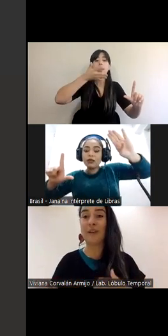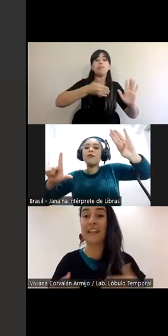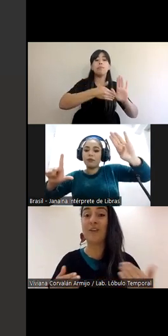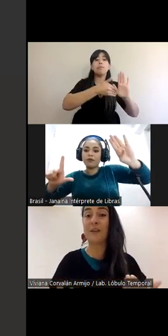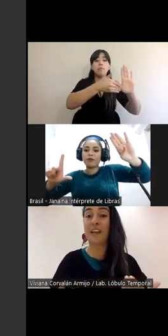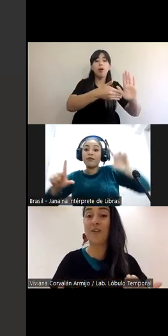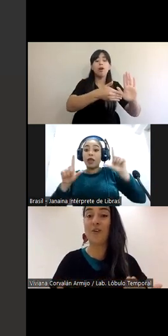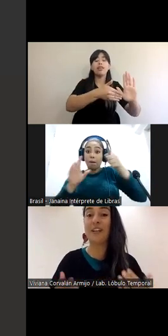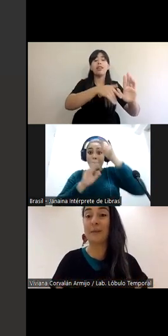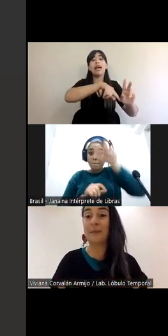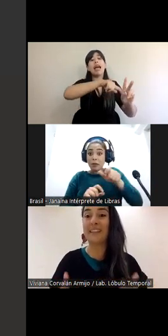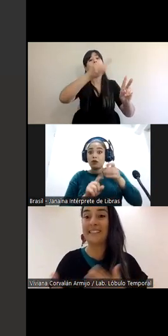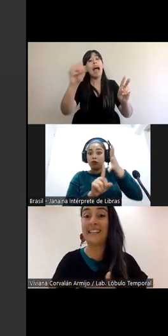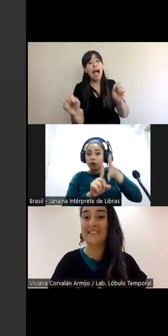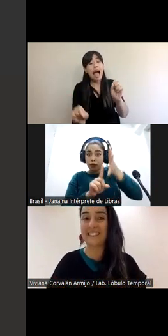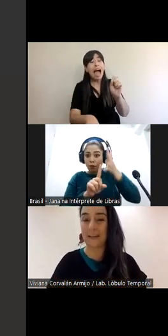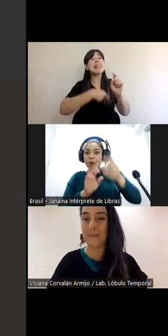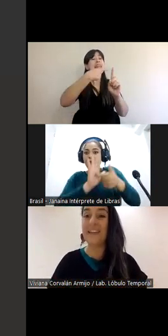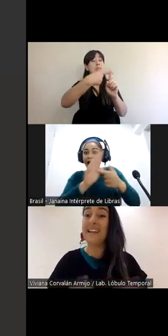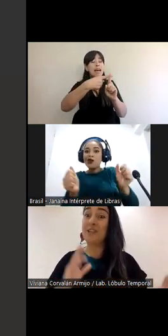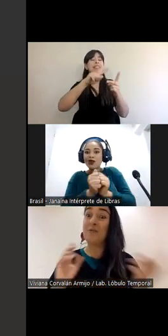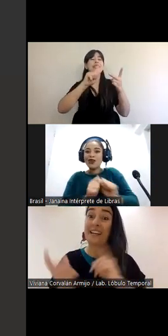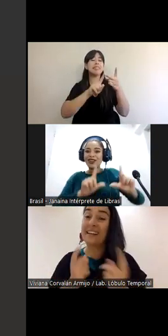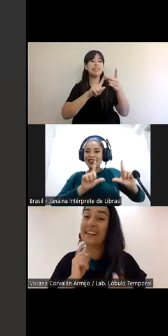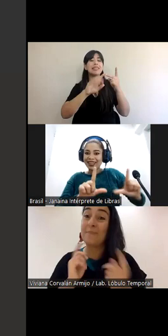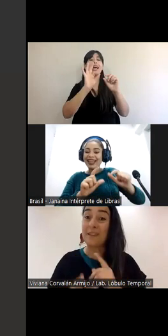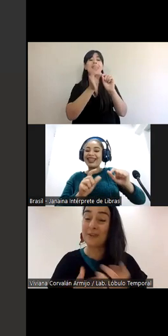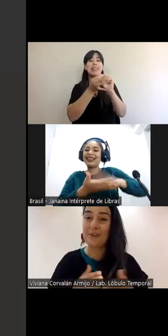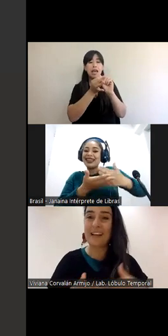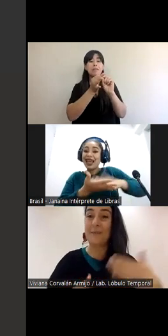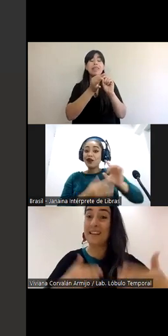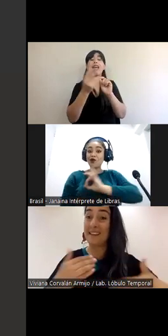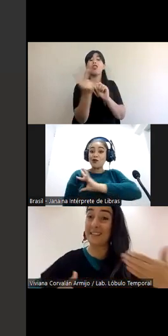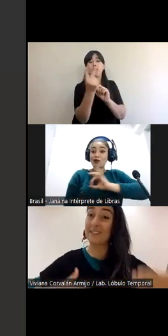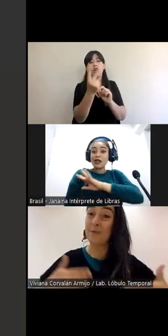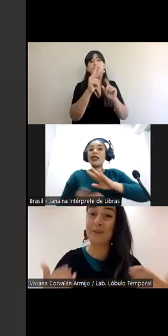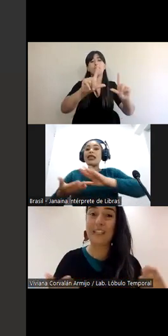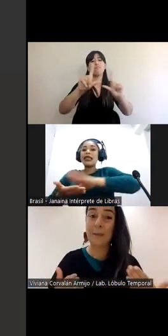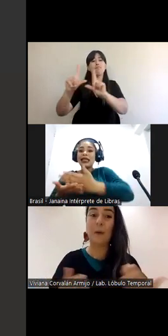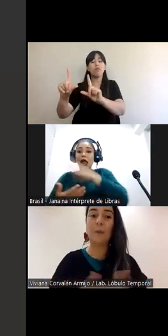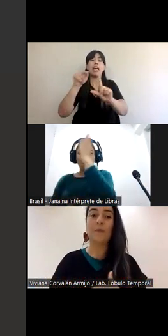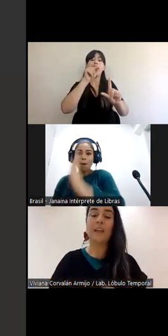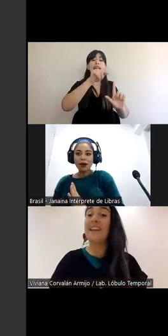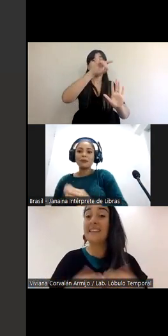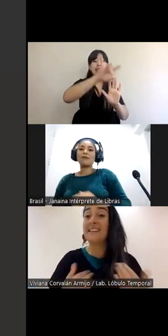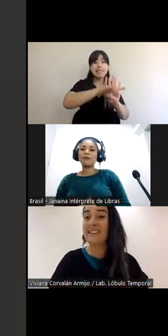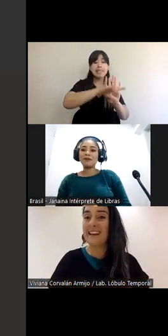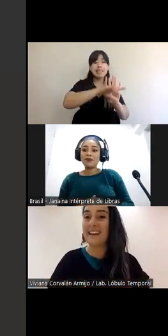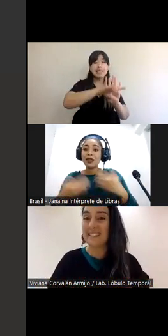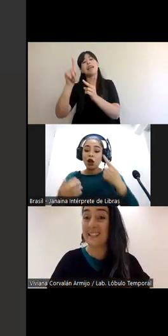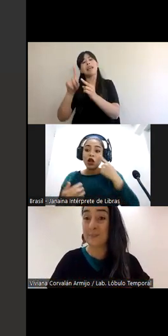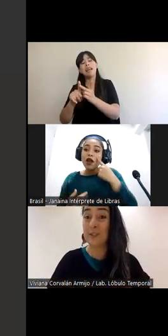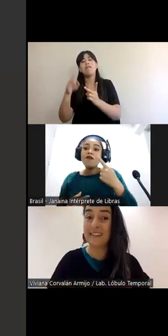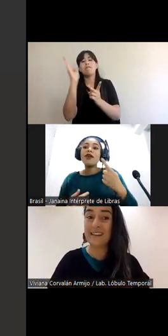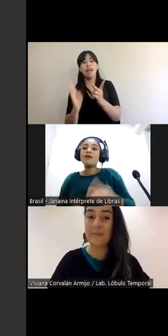expositor va a ir acompañado con intérpretes de Chile y de Brasil. Estos van a ir cambiando a la medida que va transcurriendo el tiempo. Esta actividad